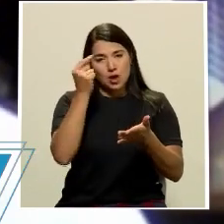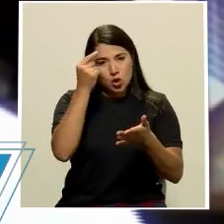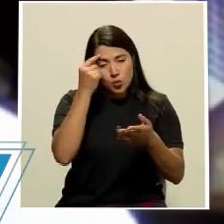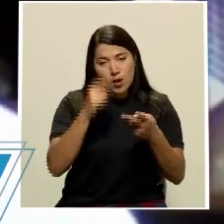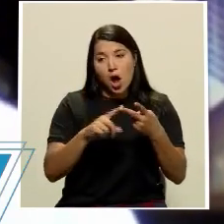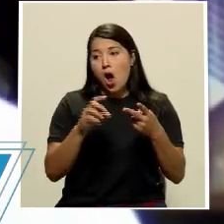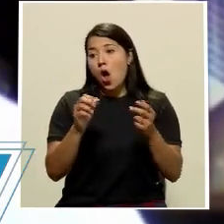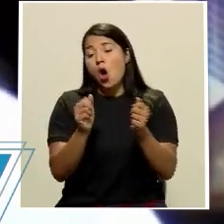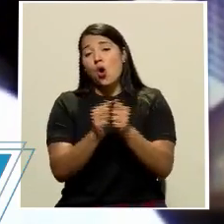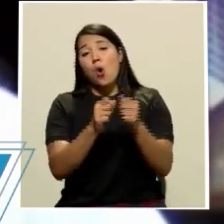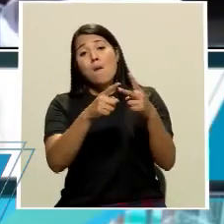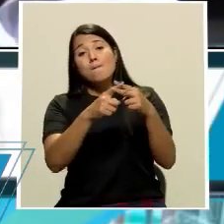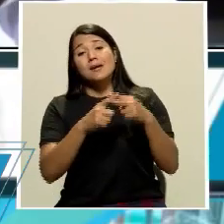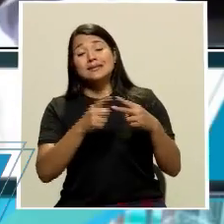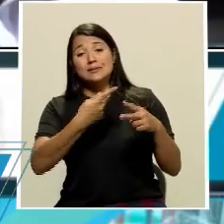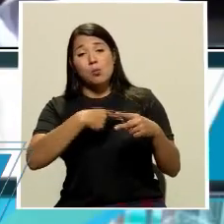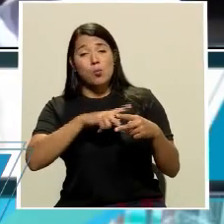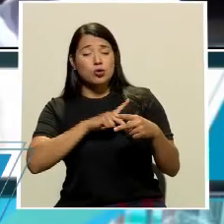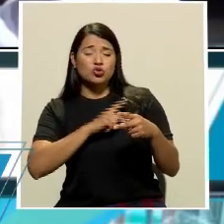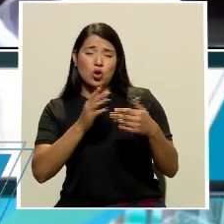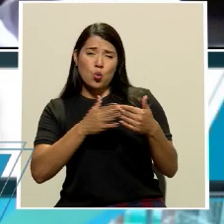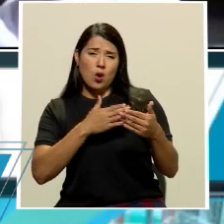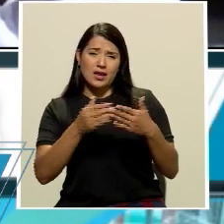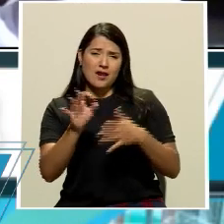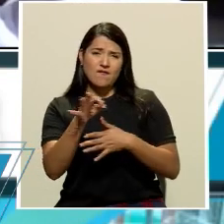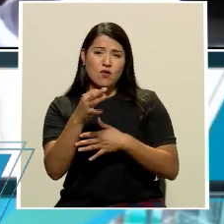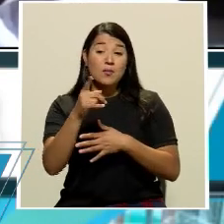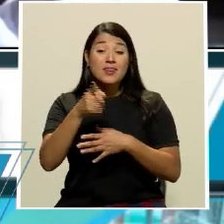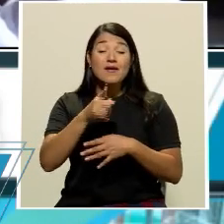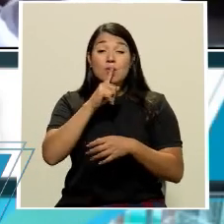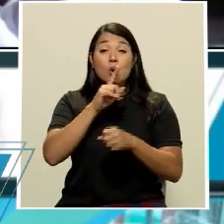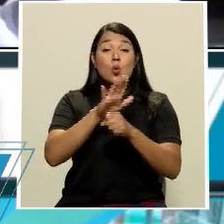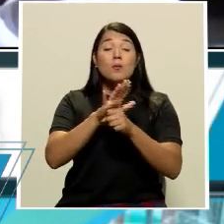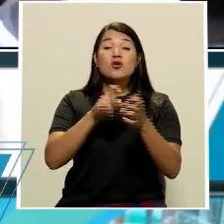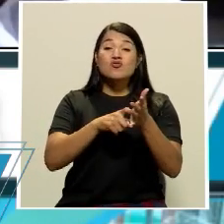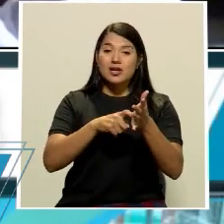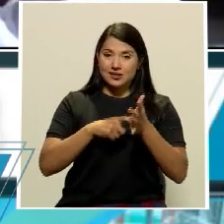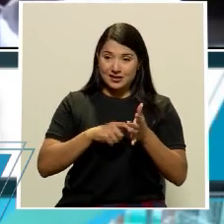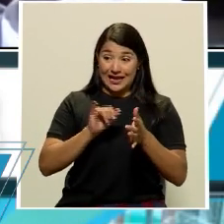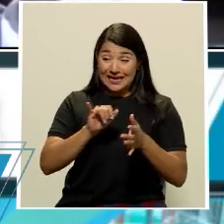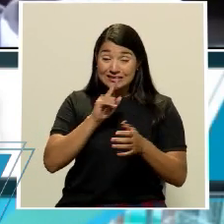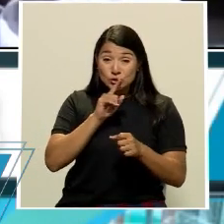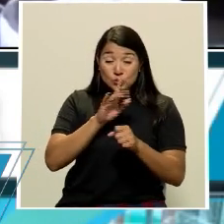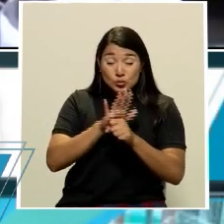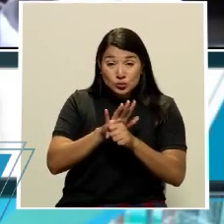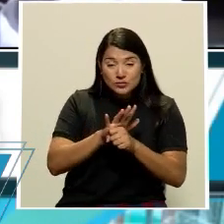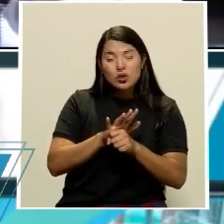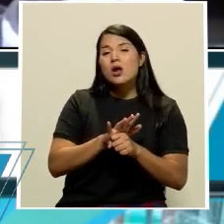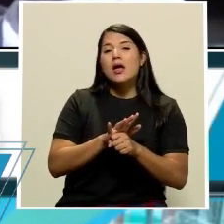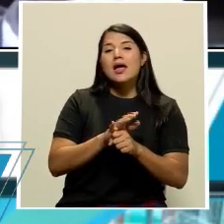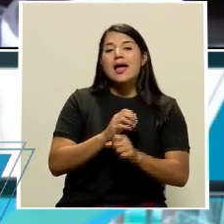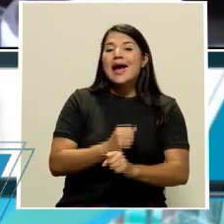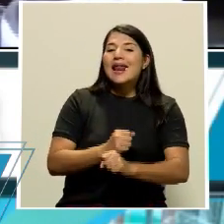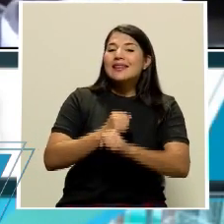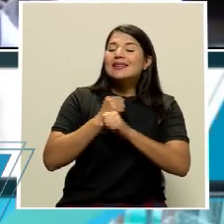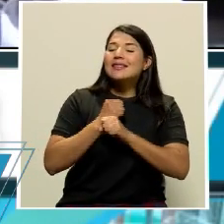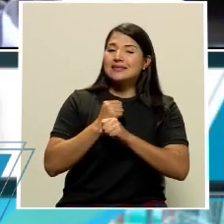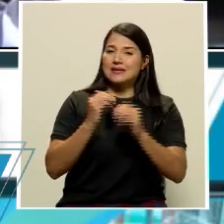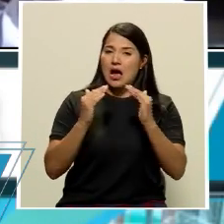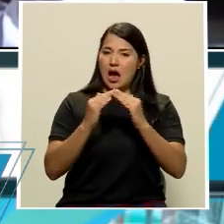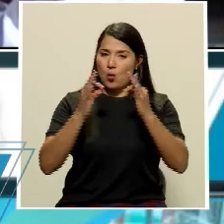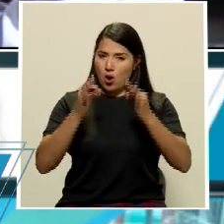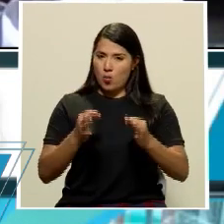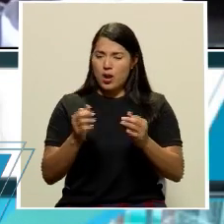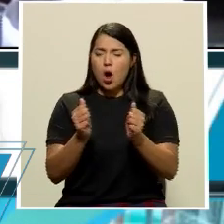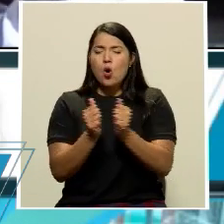con cualquier forma de financiamiento, hay que pasar una serie de requisitos. Esos requisitos garantizan una vivienda adecuada, con abastecimiento de agua,